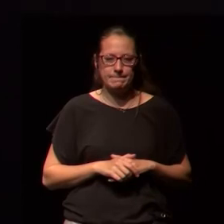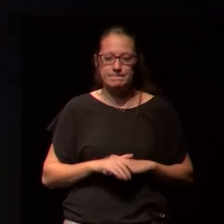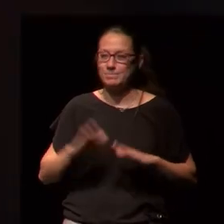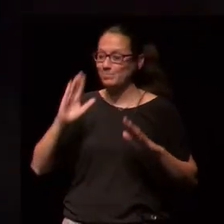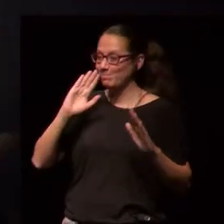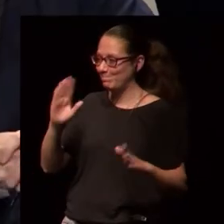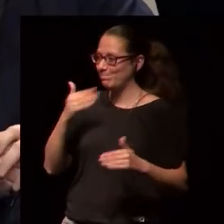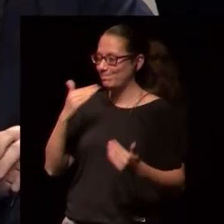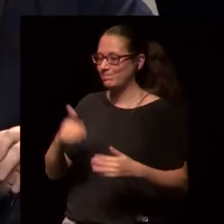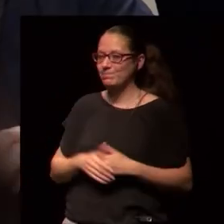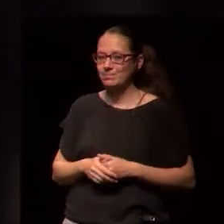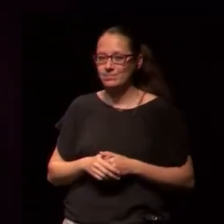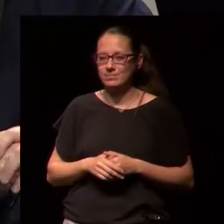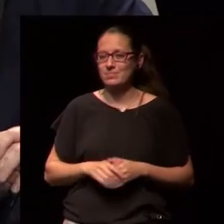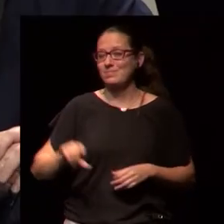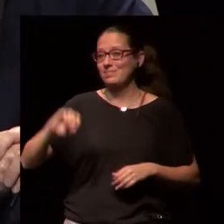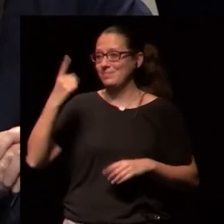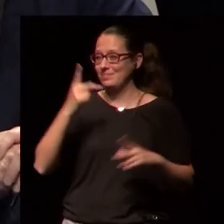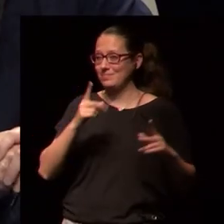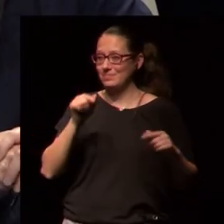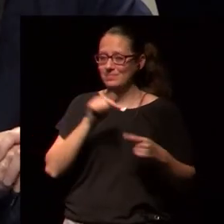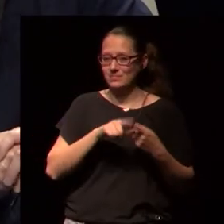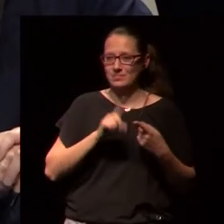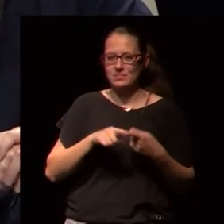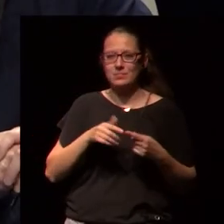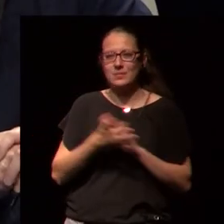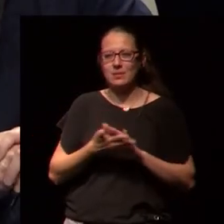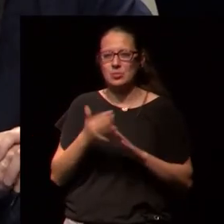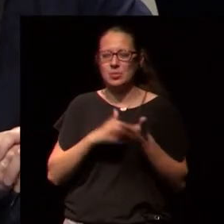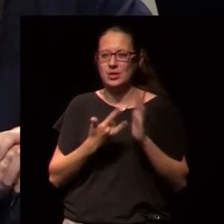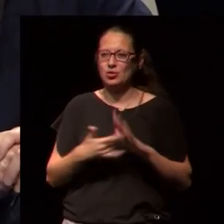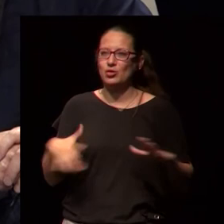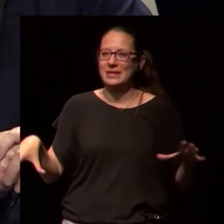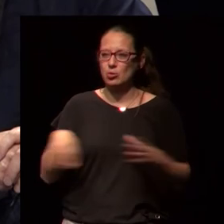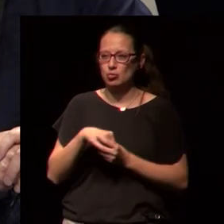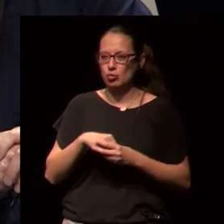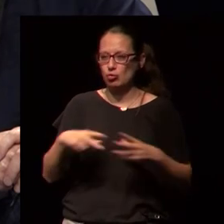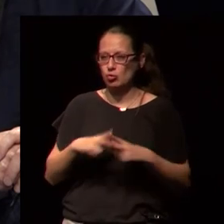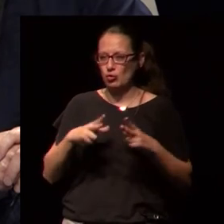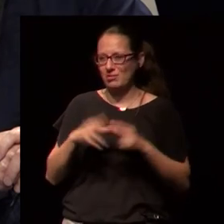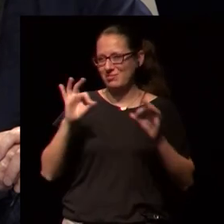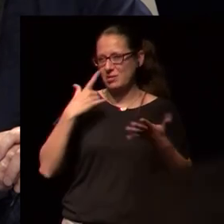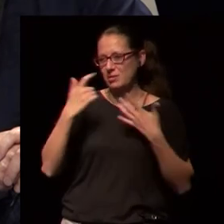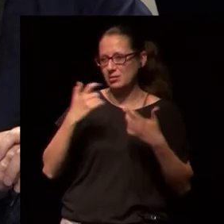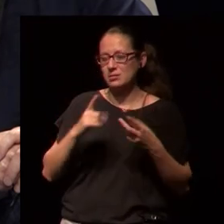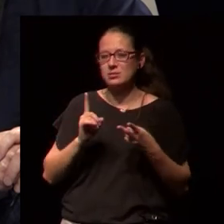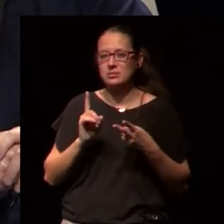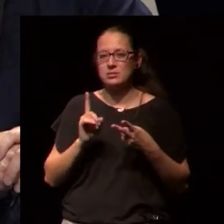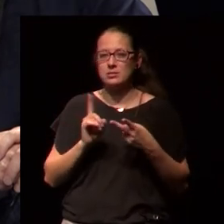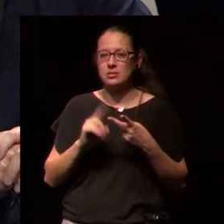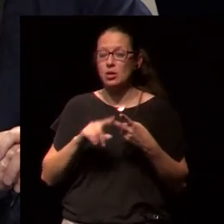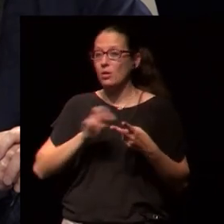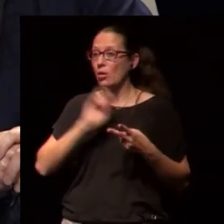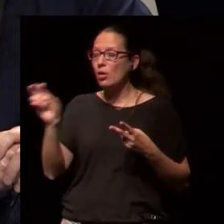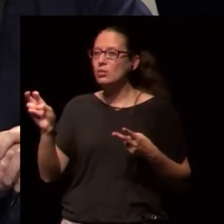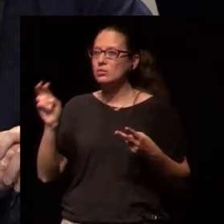Hola, gracias. Por un lado tenemos los proyectos de inclusión social en las artes escénicas, ¿no? Por otro lado tenemos como un sistema que